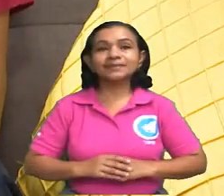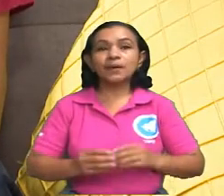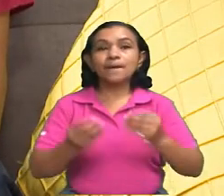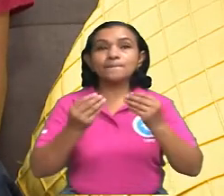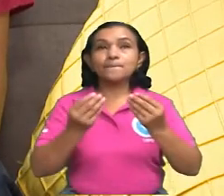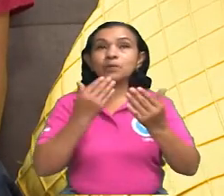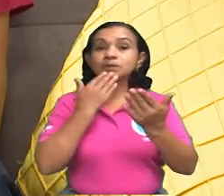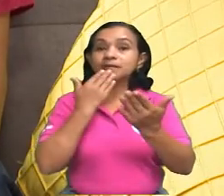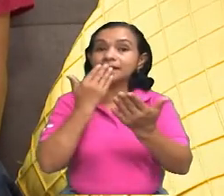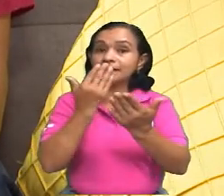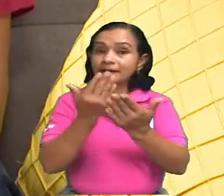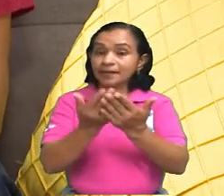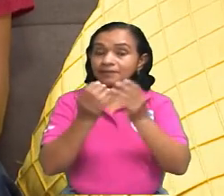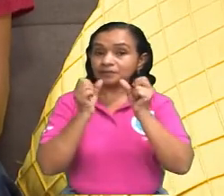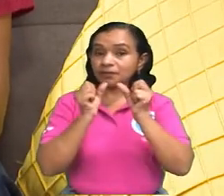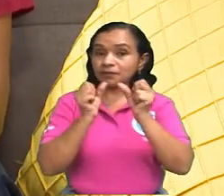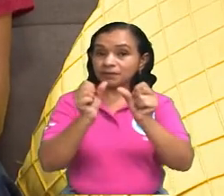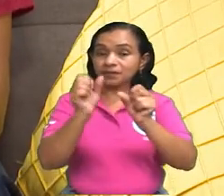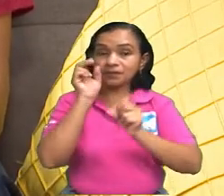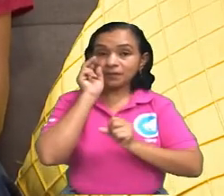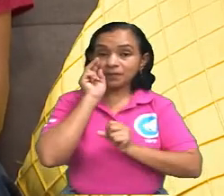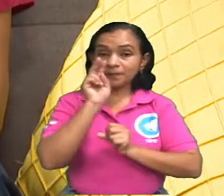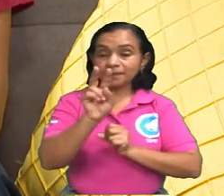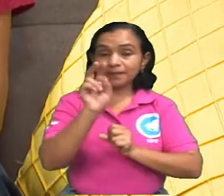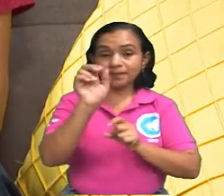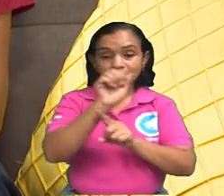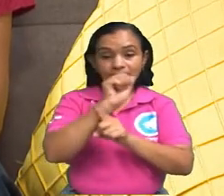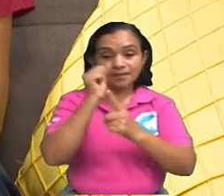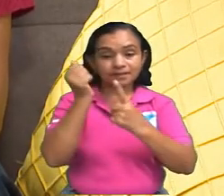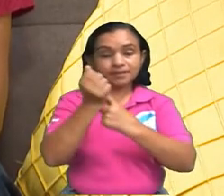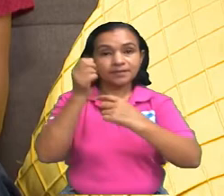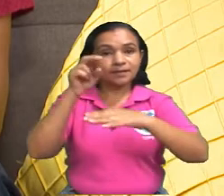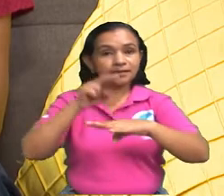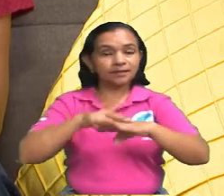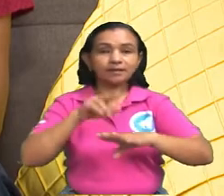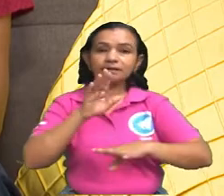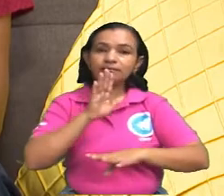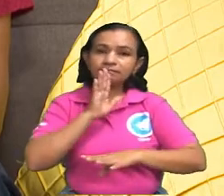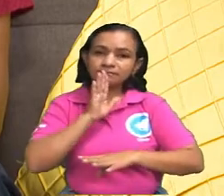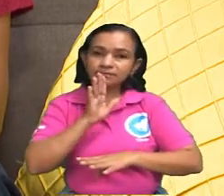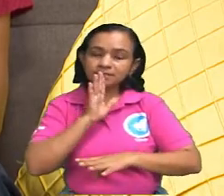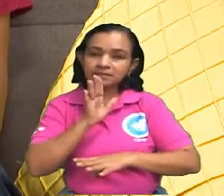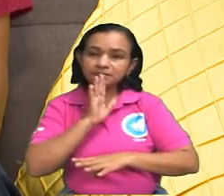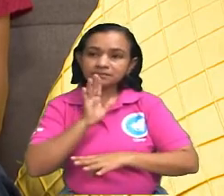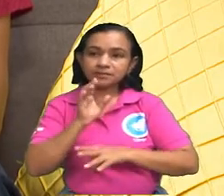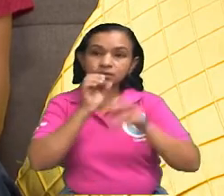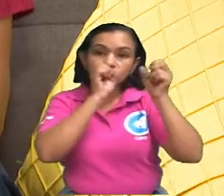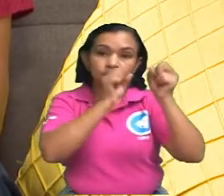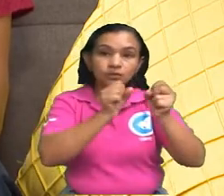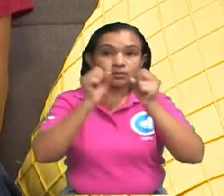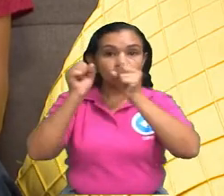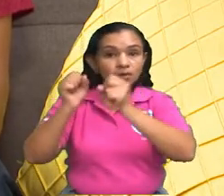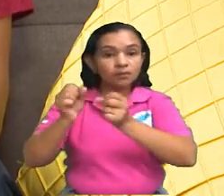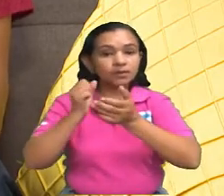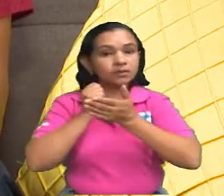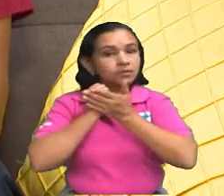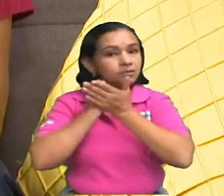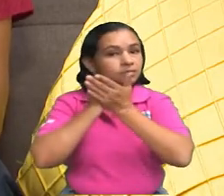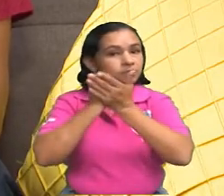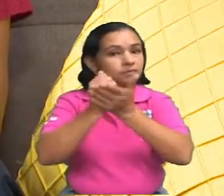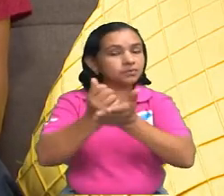Muchísimas gracias por continuar en sintonía del canal parlamentario, conversando sobre dos hombres que ayudaron a redefinir la